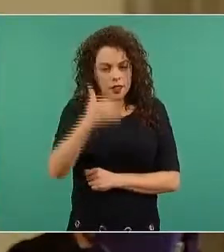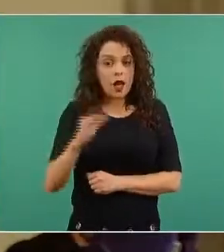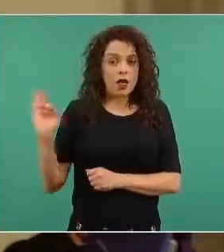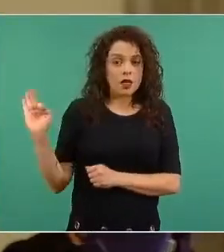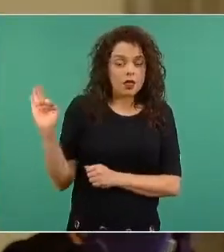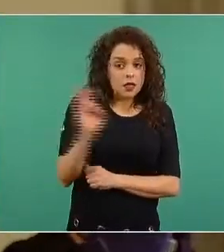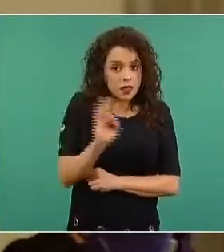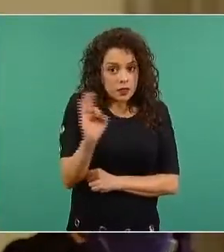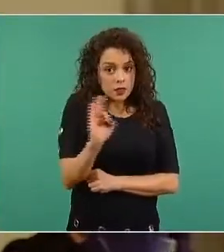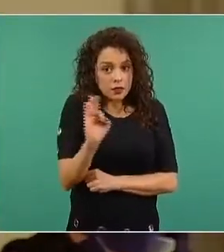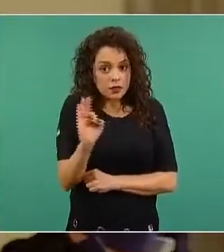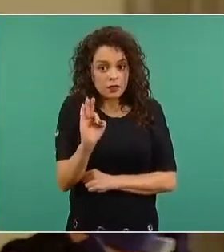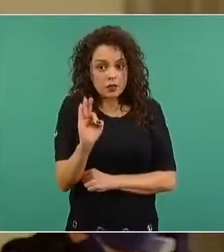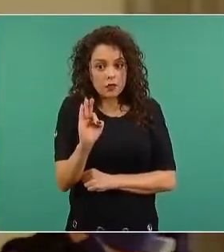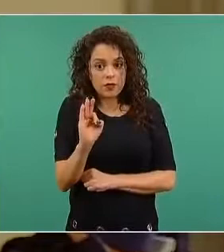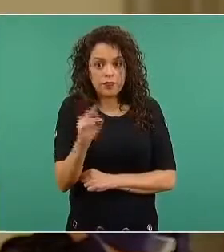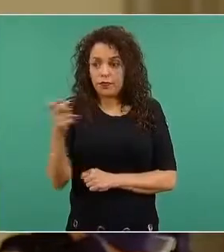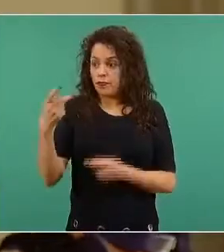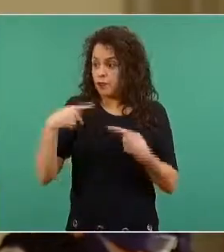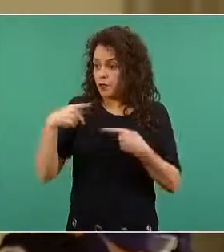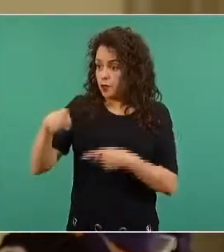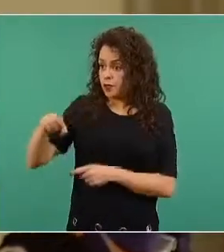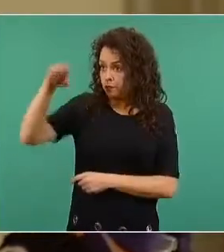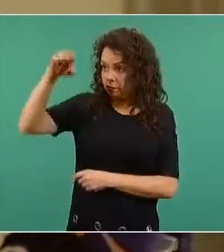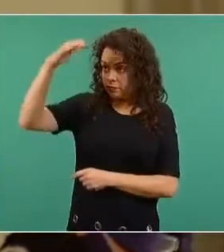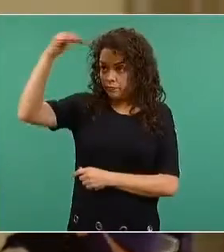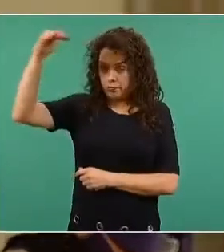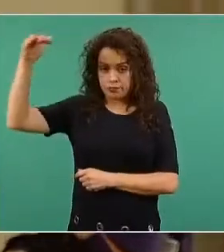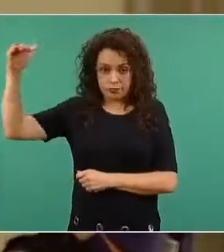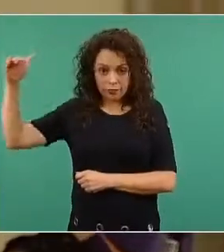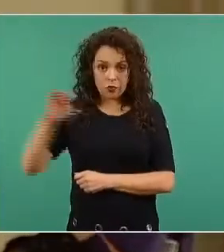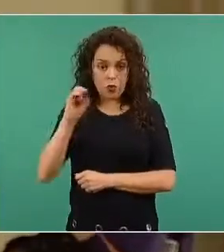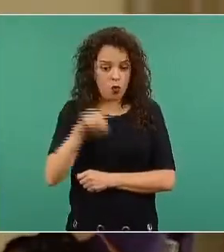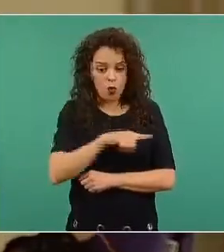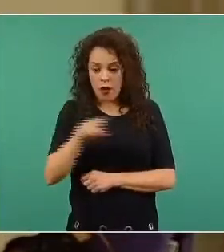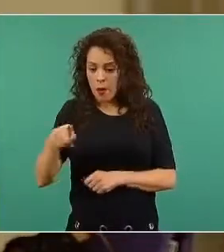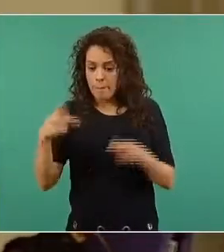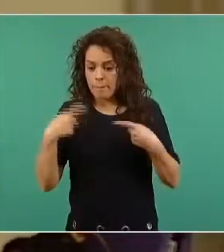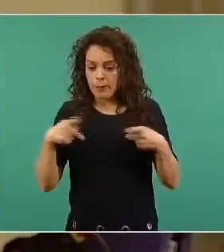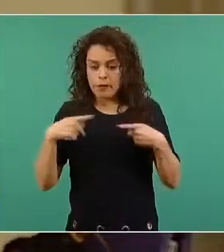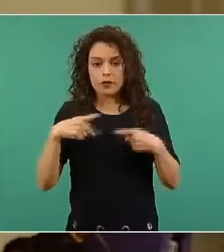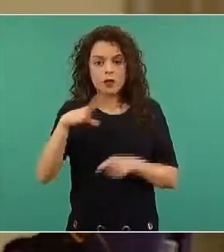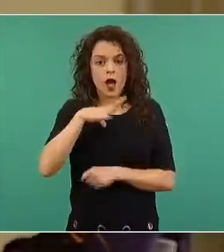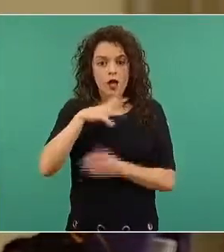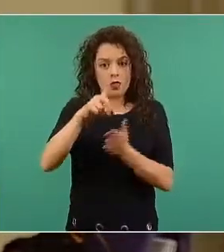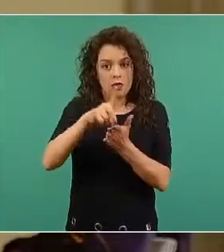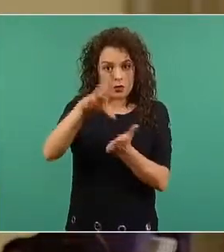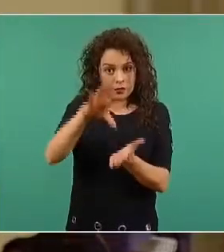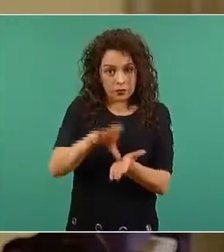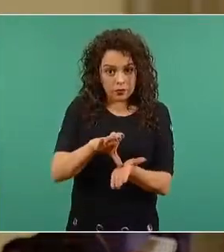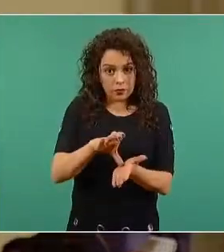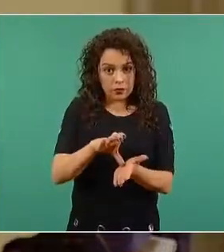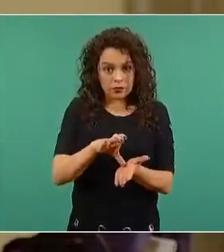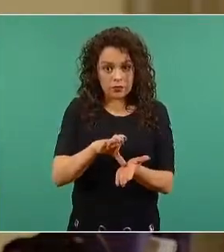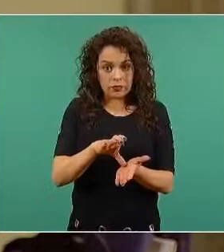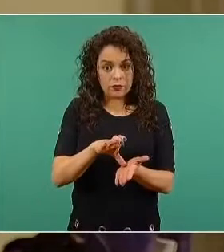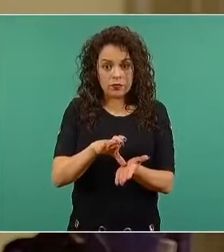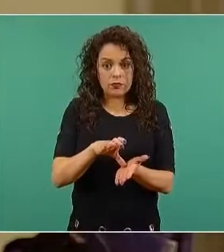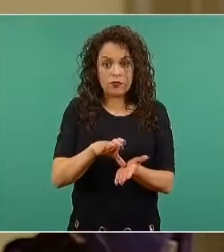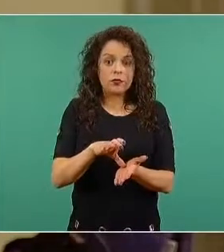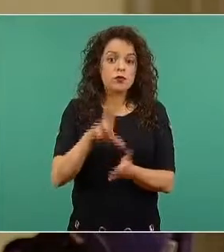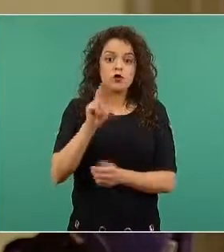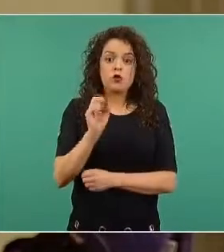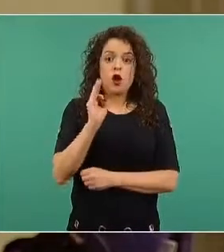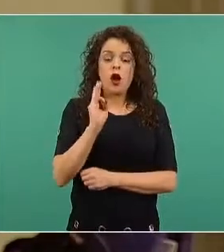de que ninguno de estos adultos mayores o ninguno de estas personas que tienen su discapacidad no acepten